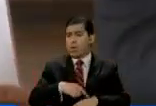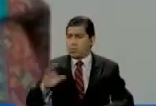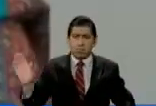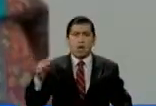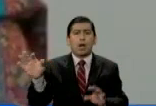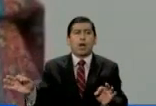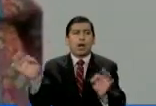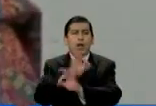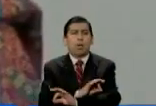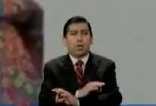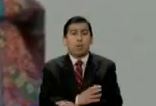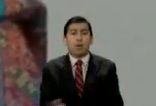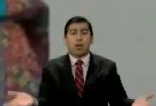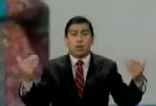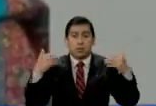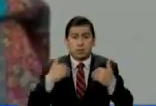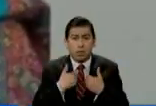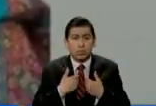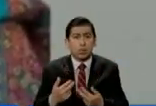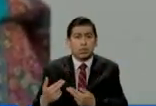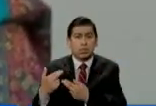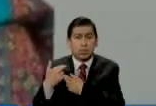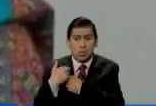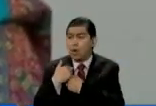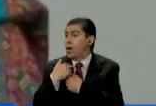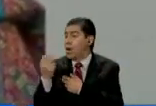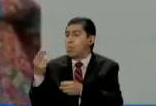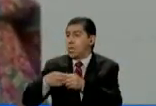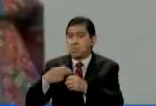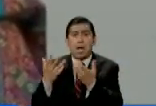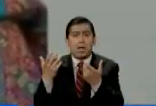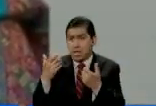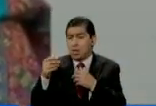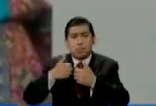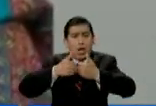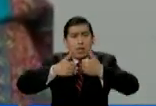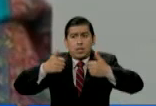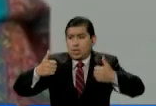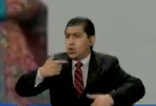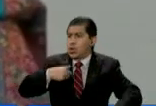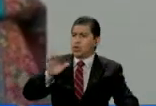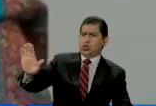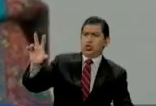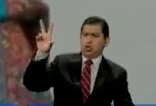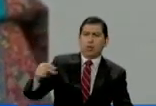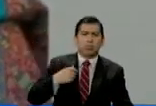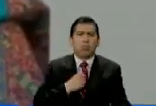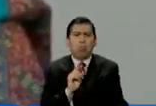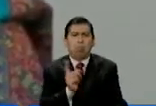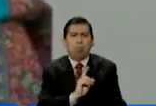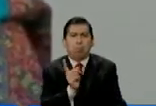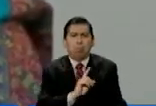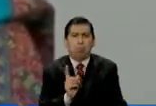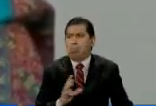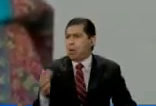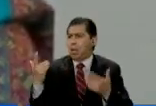de plazo. No nos corresponde a nosotros obstaculizar la participación o poner frenos o límites